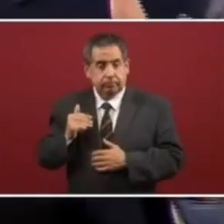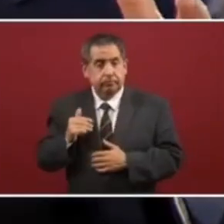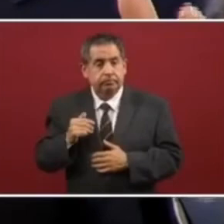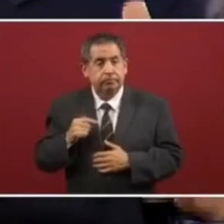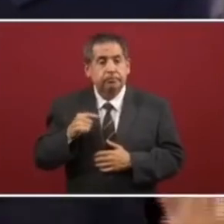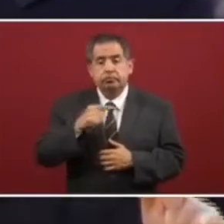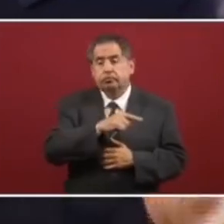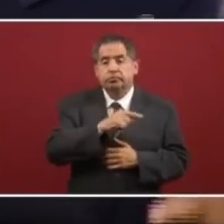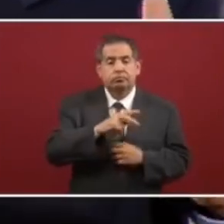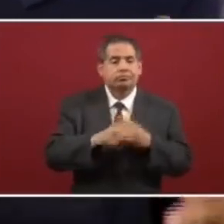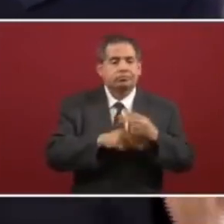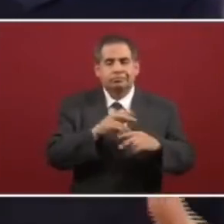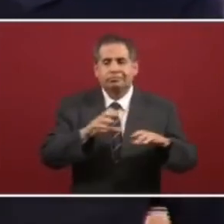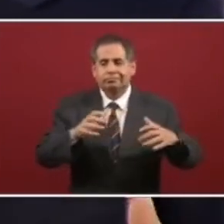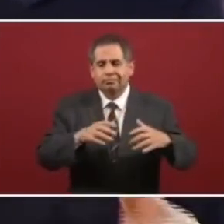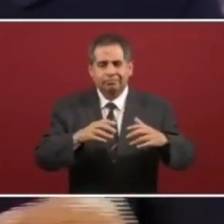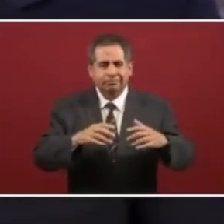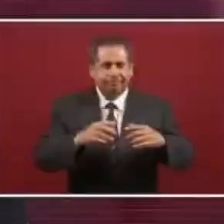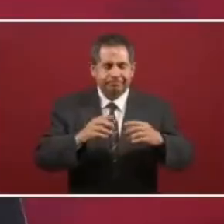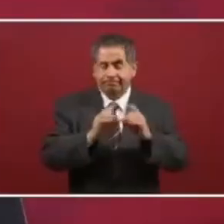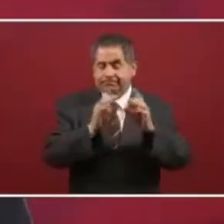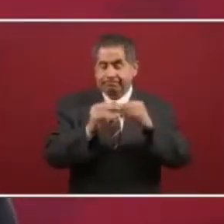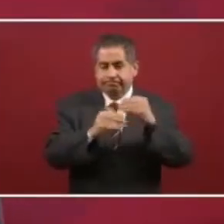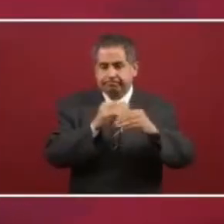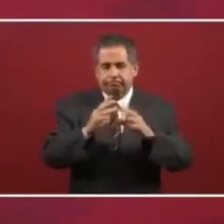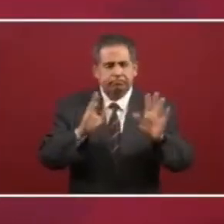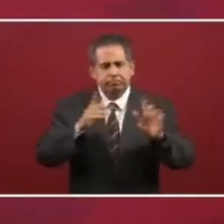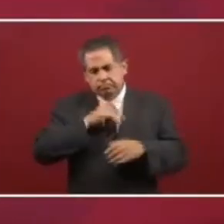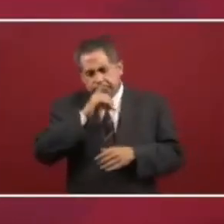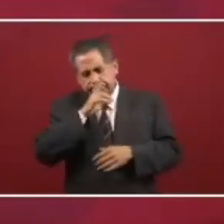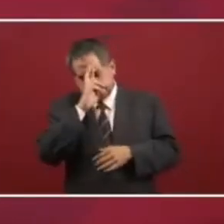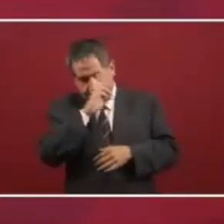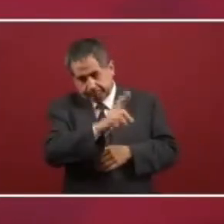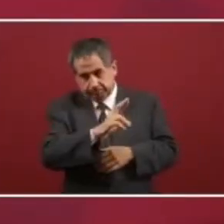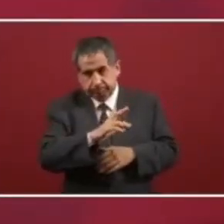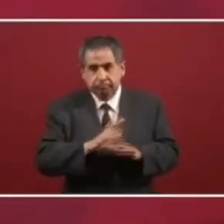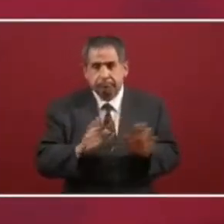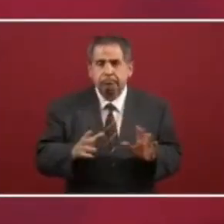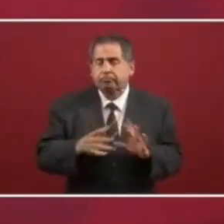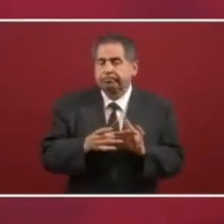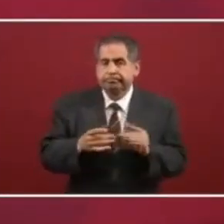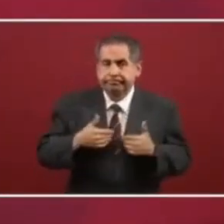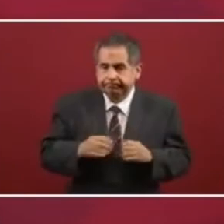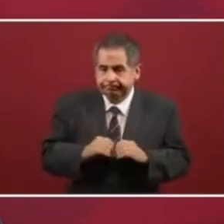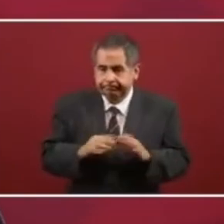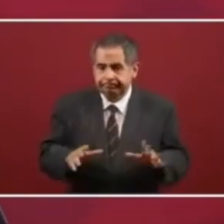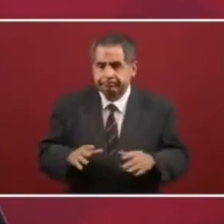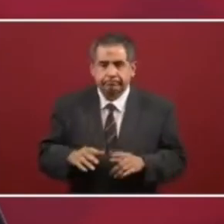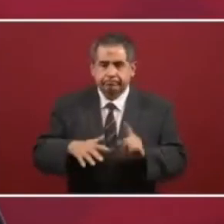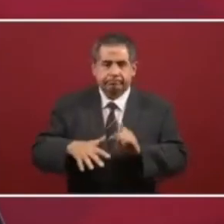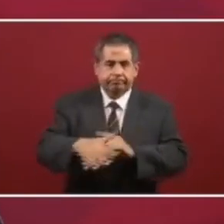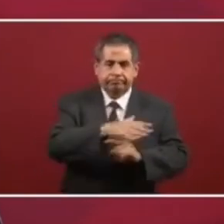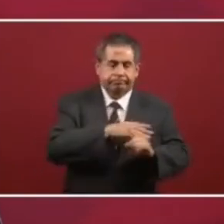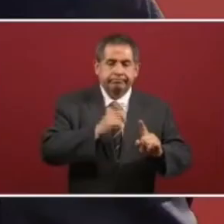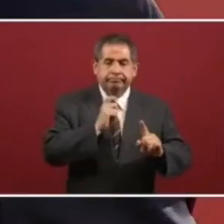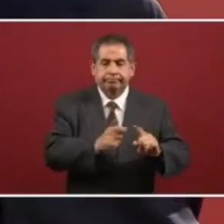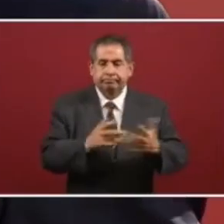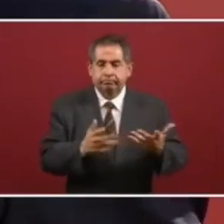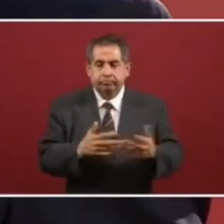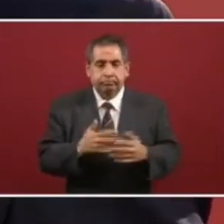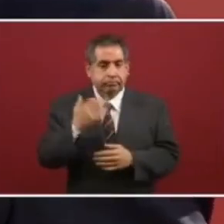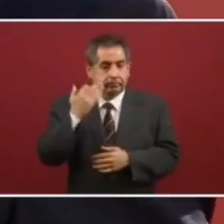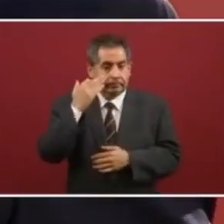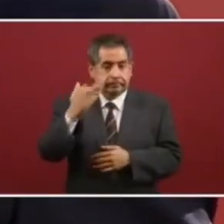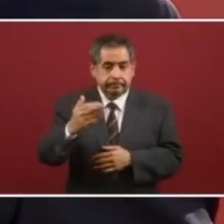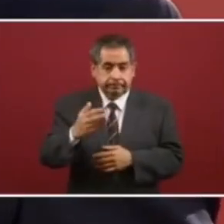cuando se generó esa polémica. Y lo único que quiero es que se entienda, pues, el contexto y los